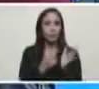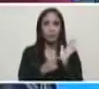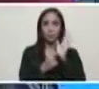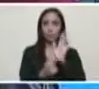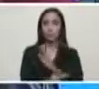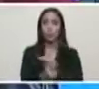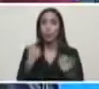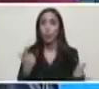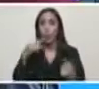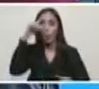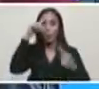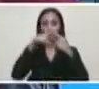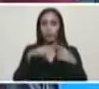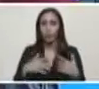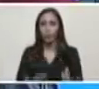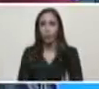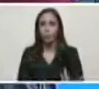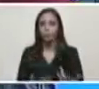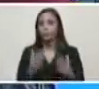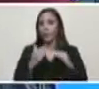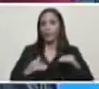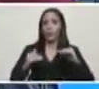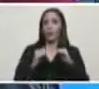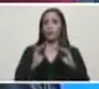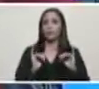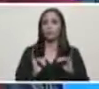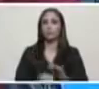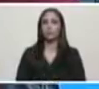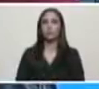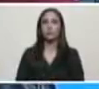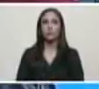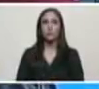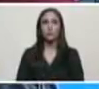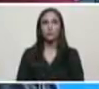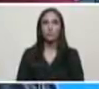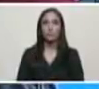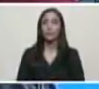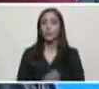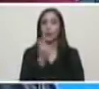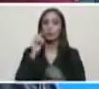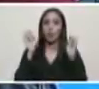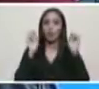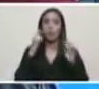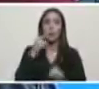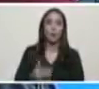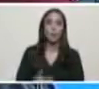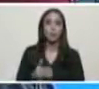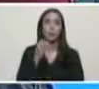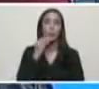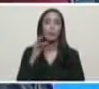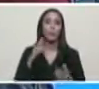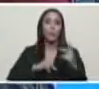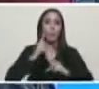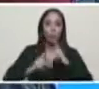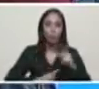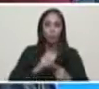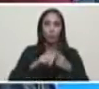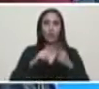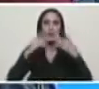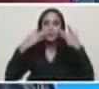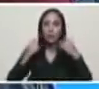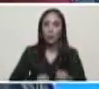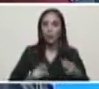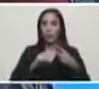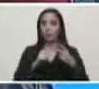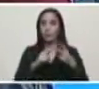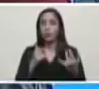como propósito Igualmente contar con temas importantes sobre lauc ID y la